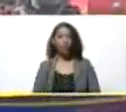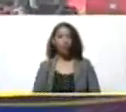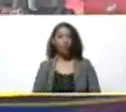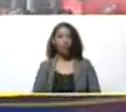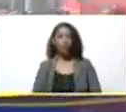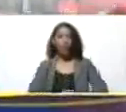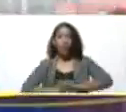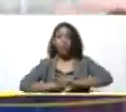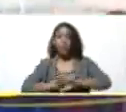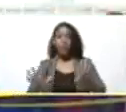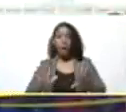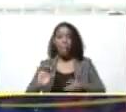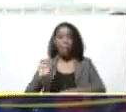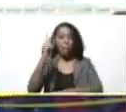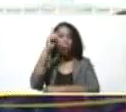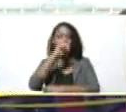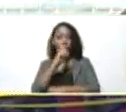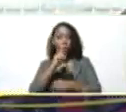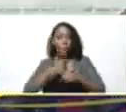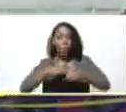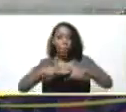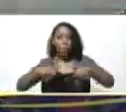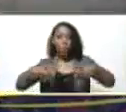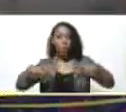Ya tuvimos el primer año de crecimiento económico,